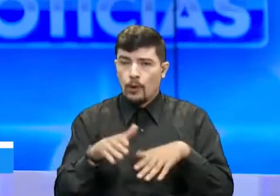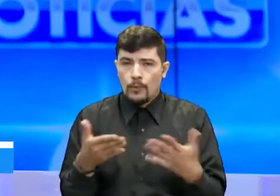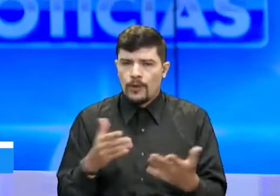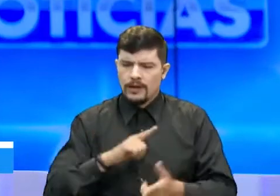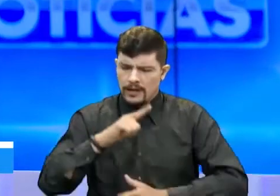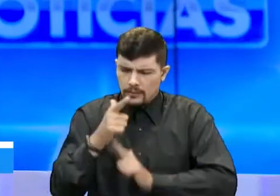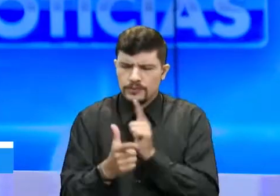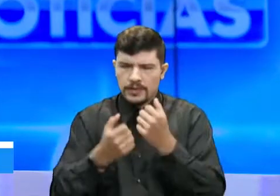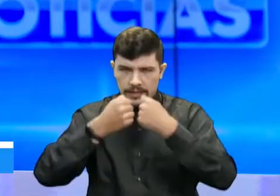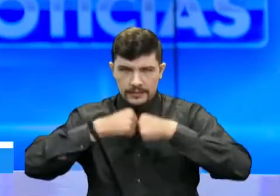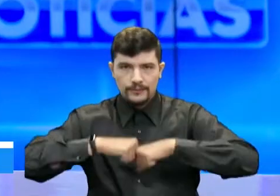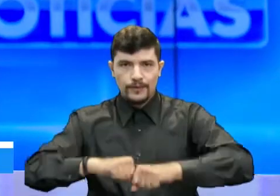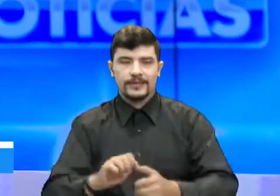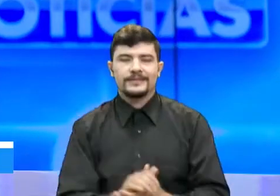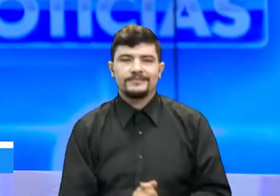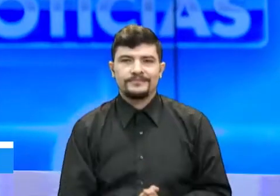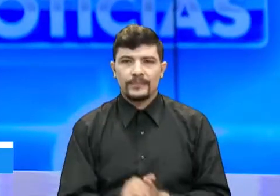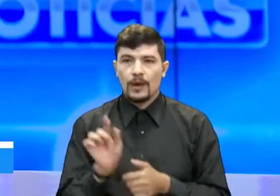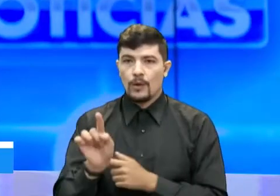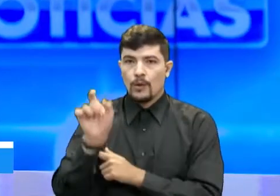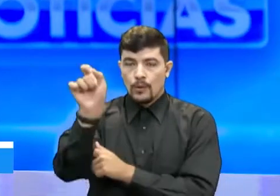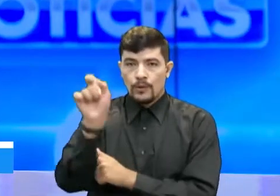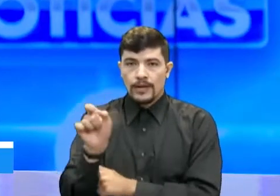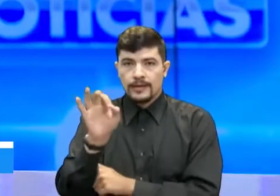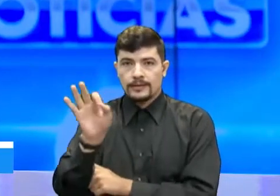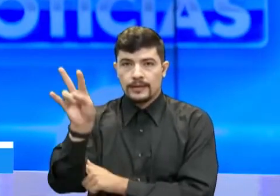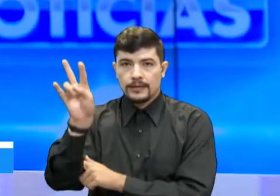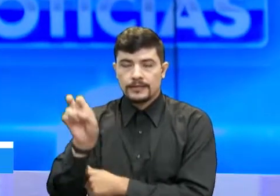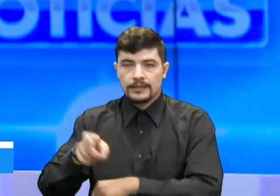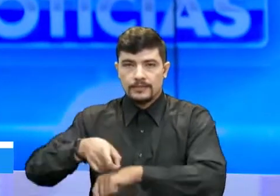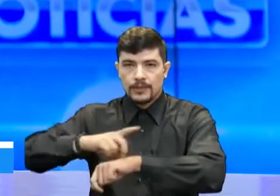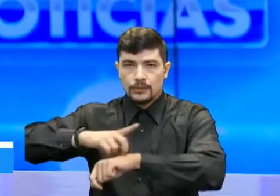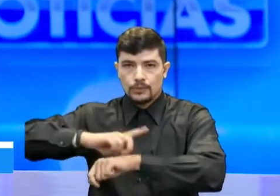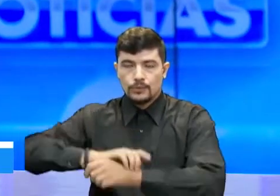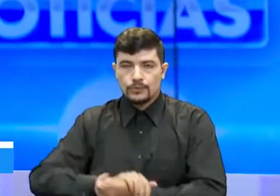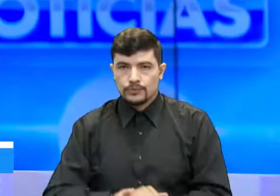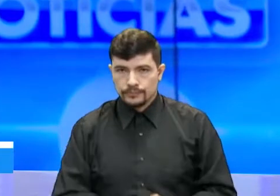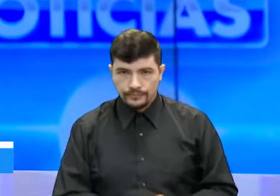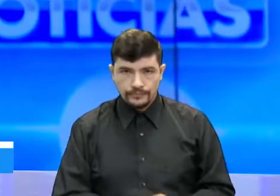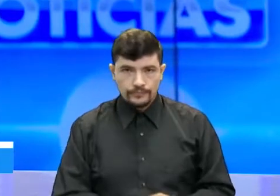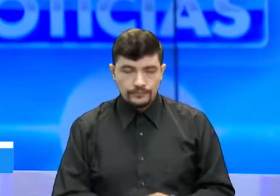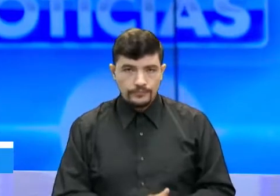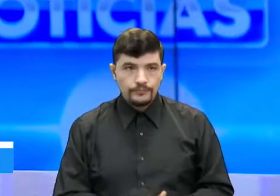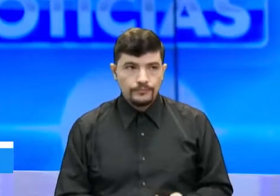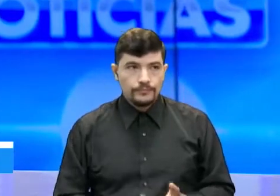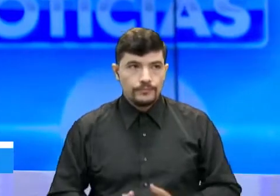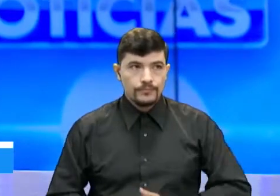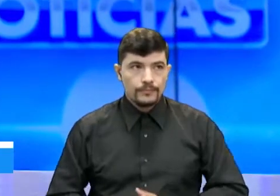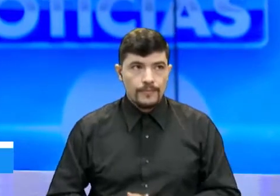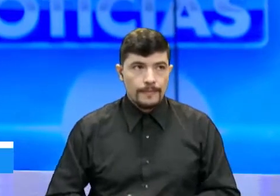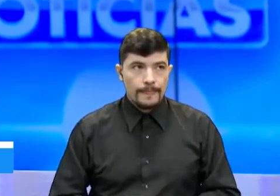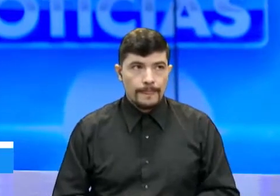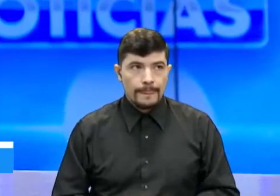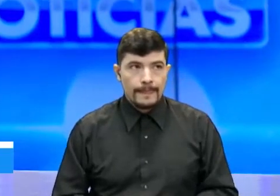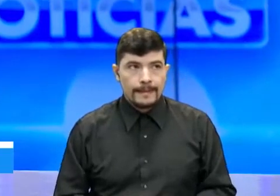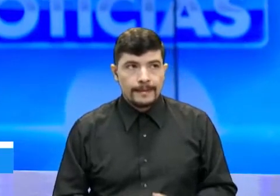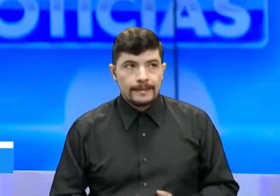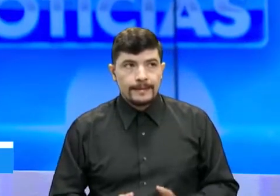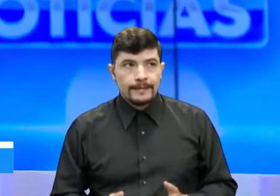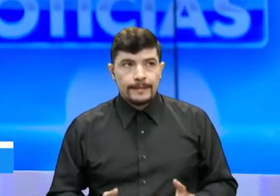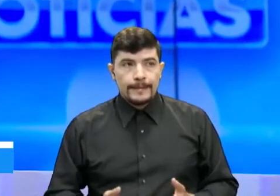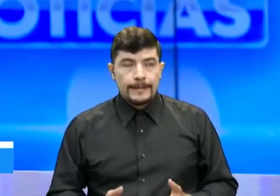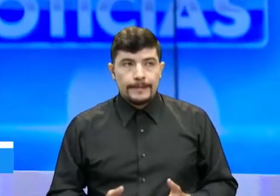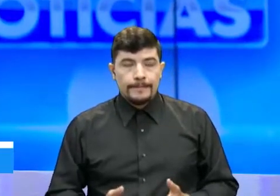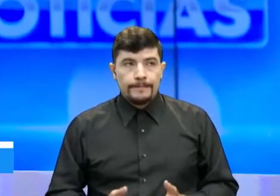En los municipios de la subregión suroriental en norte de Santander le apostaron a un modelo administrativo que le permitirá aunar esfuerzos para que